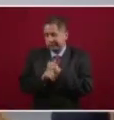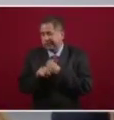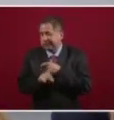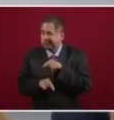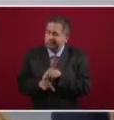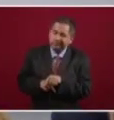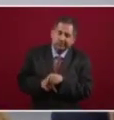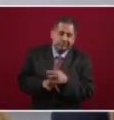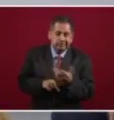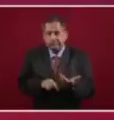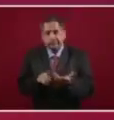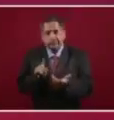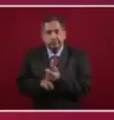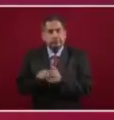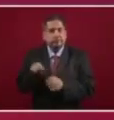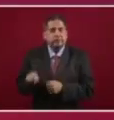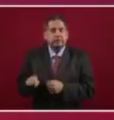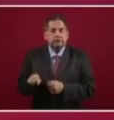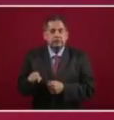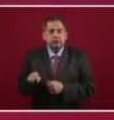problemas de